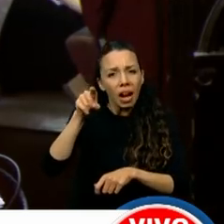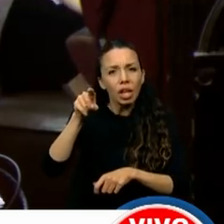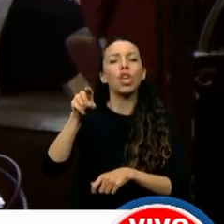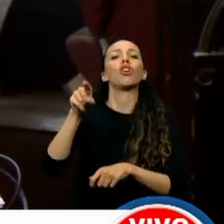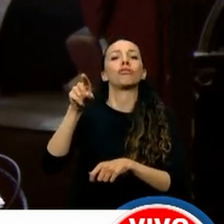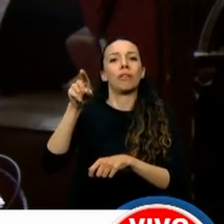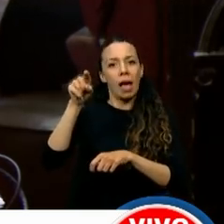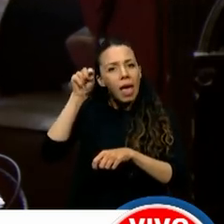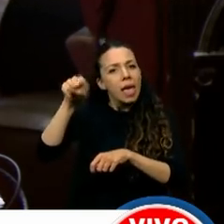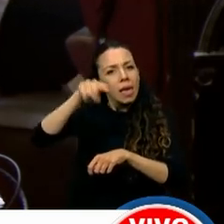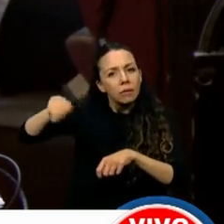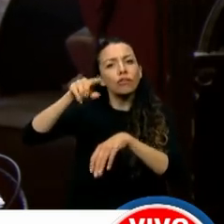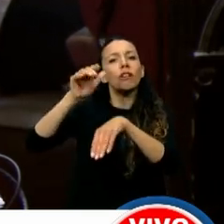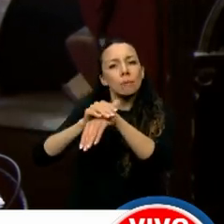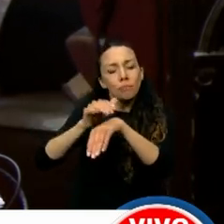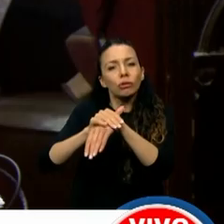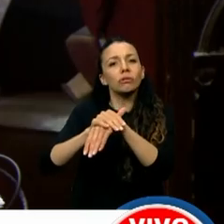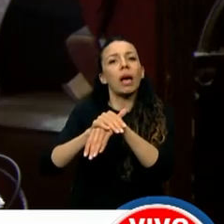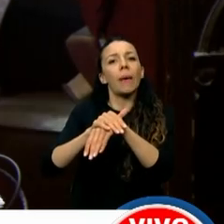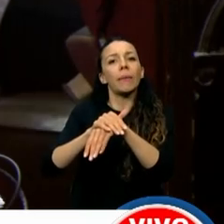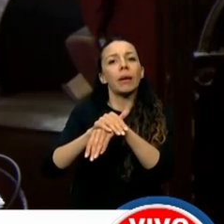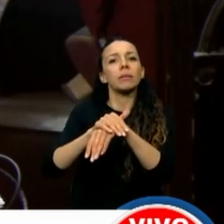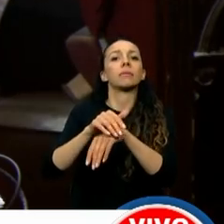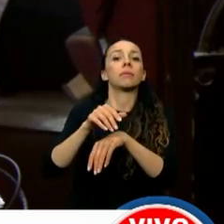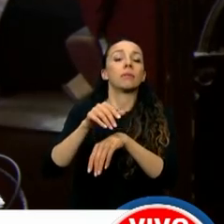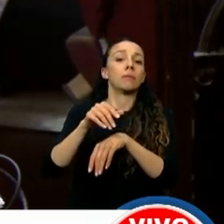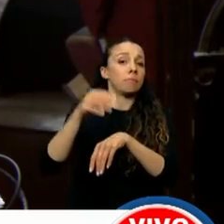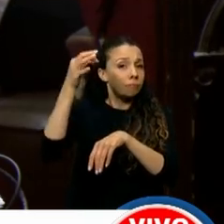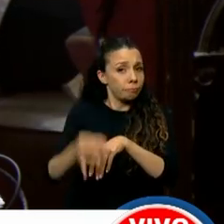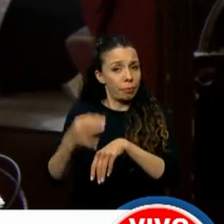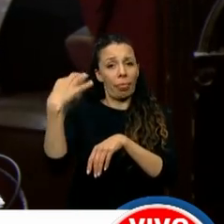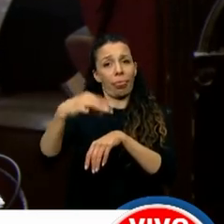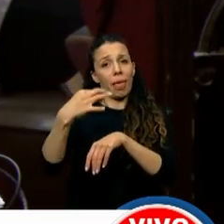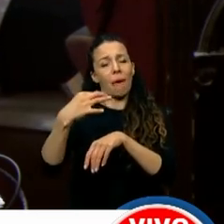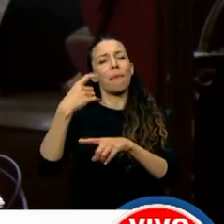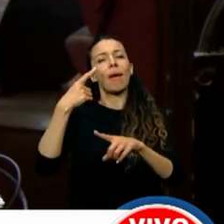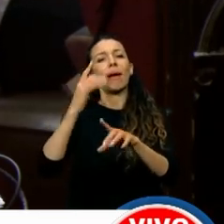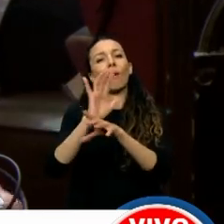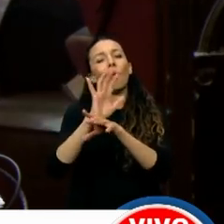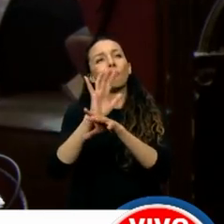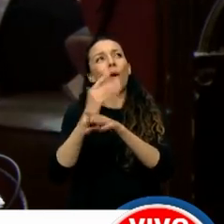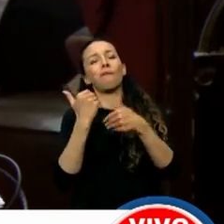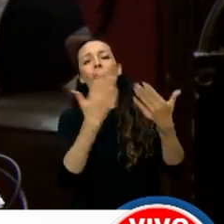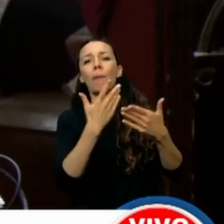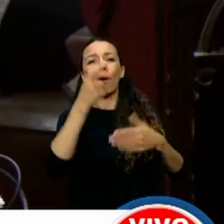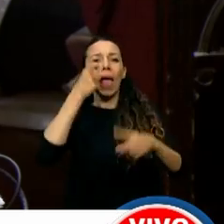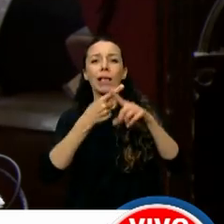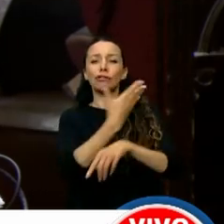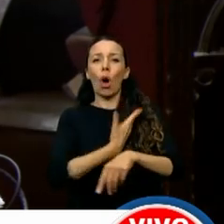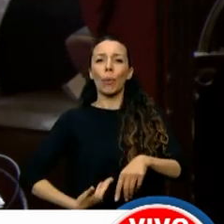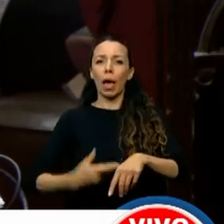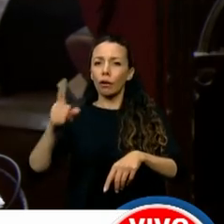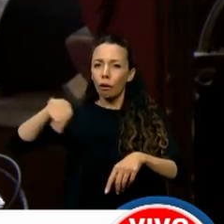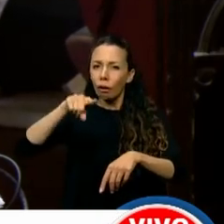que son responsables de que por solidaridad con el gobierno anterior haber abandonado la ruta 18